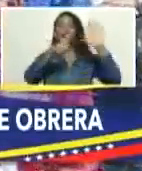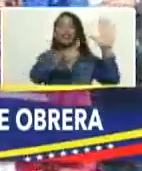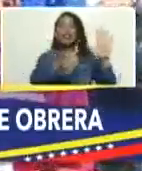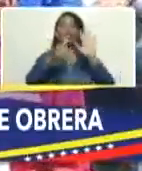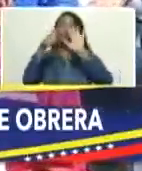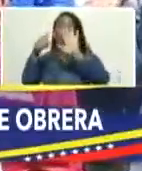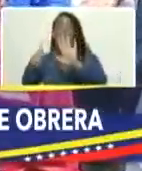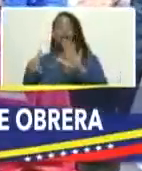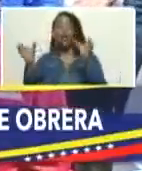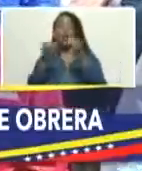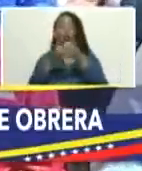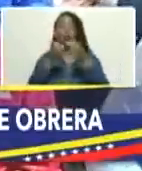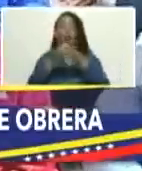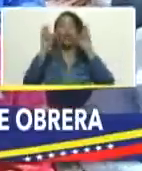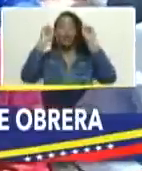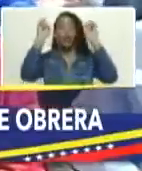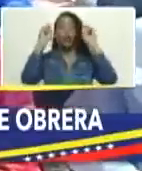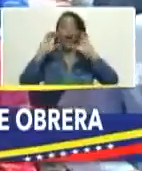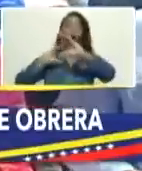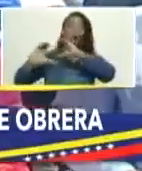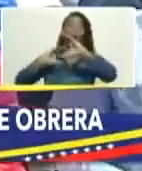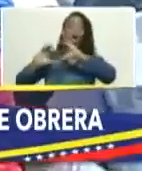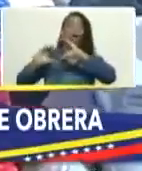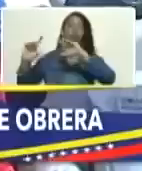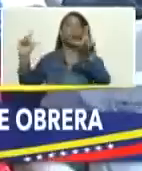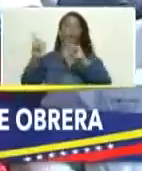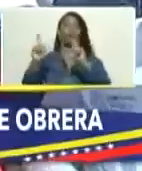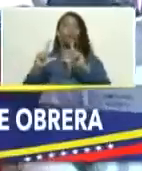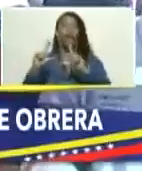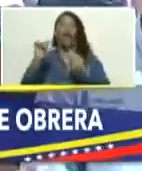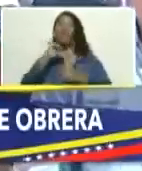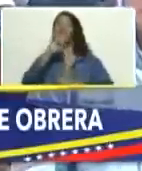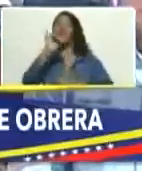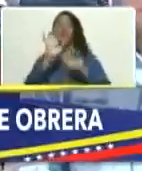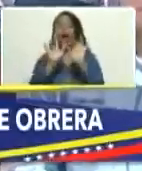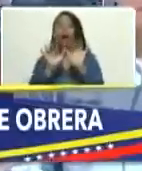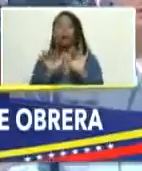66 del sector telecomunicaciones e informática,